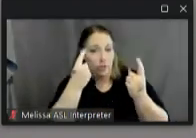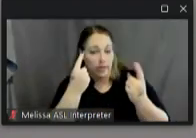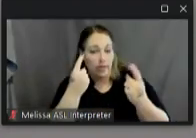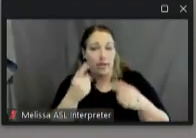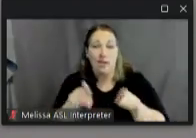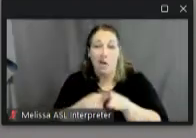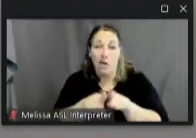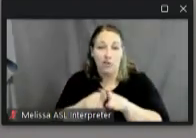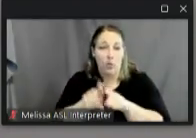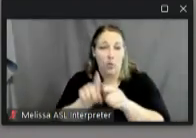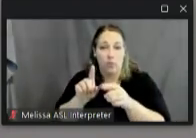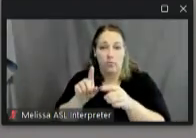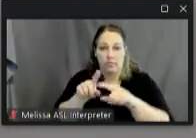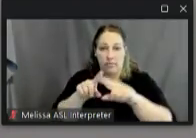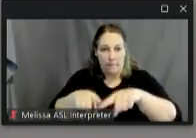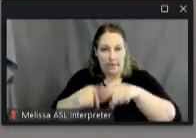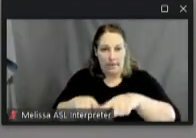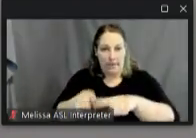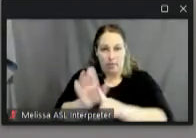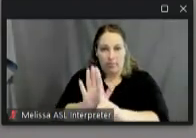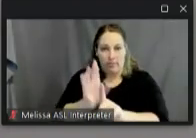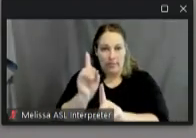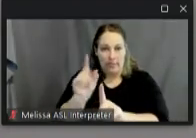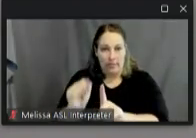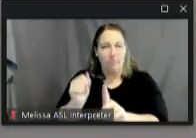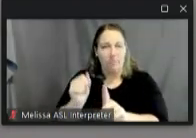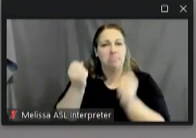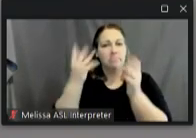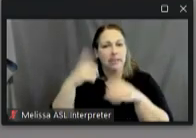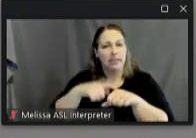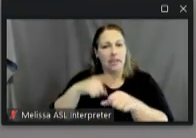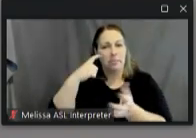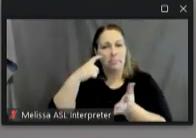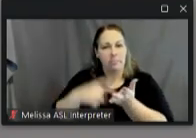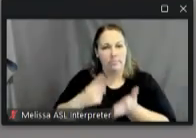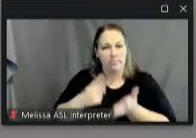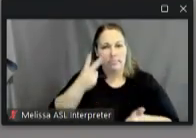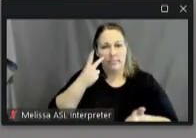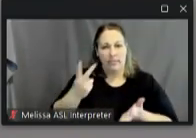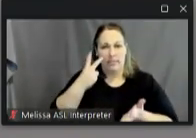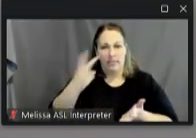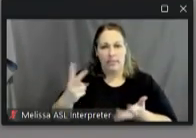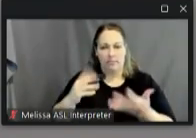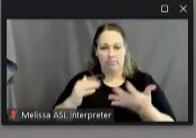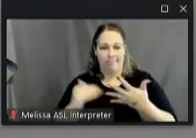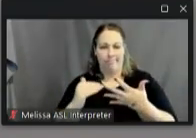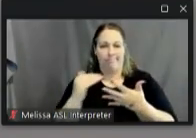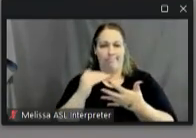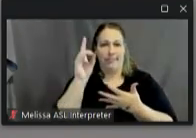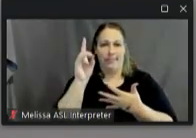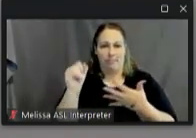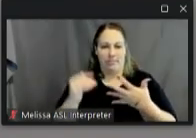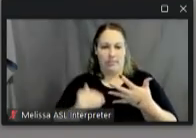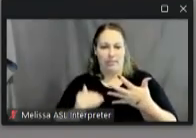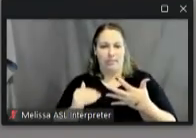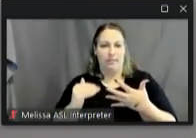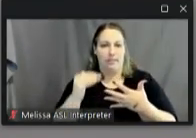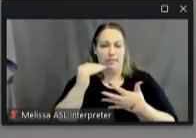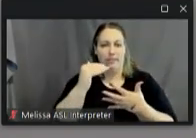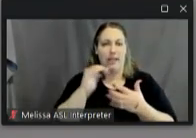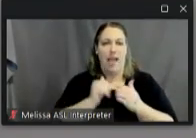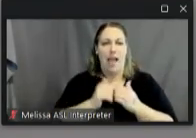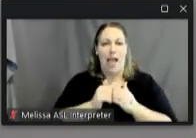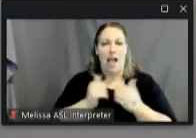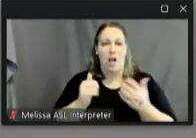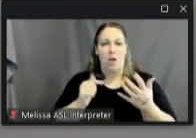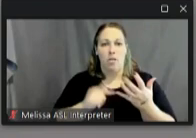mucho también por los niveles de discapacidad y cómo vamos más allá de solamente un enfoque médico y lo centramos en un